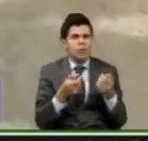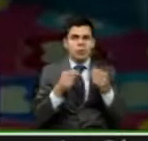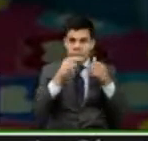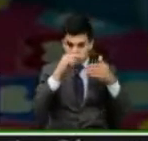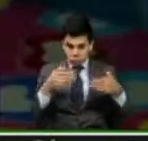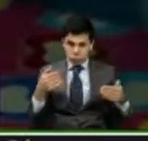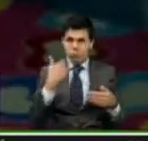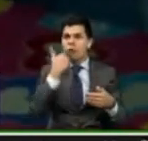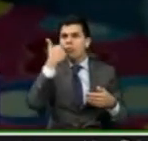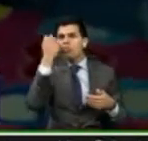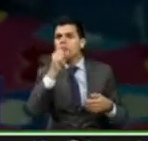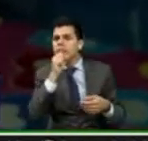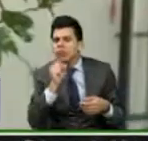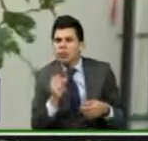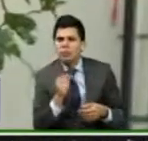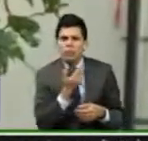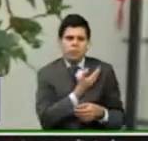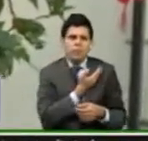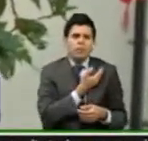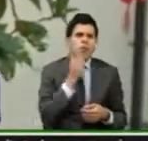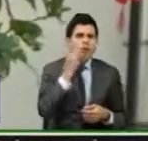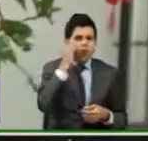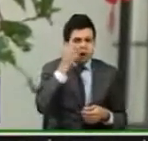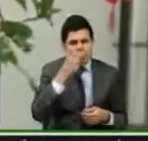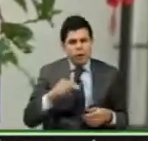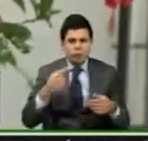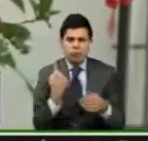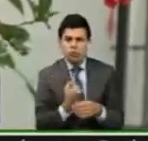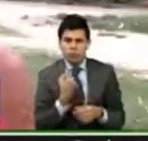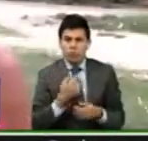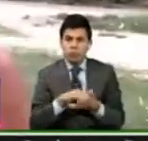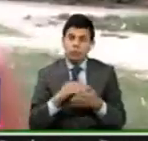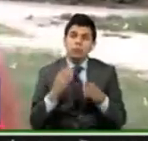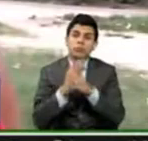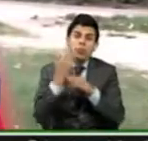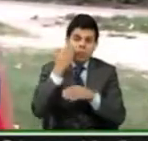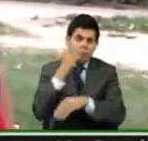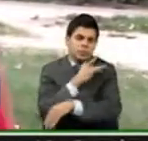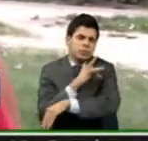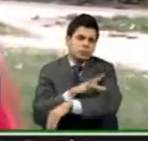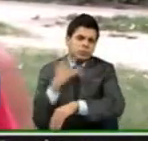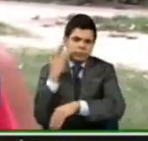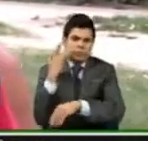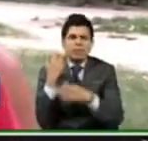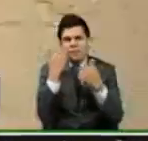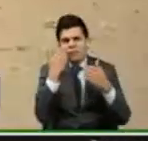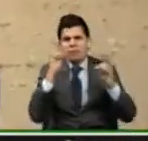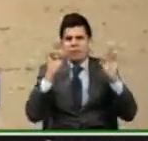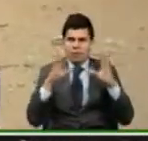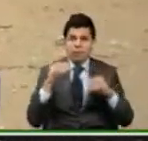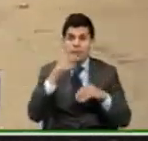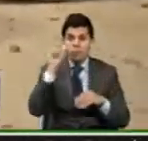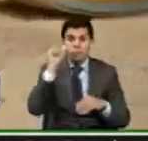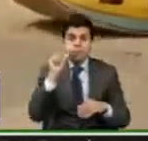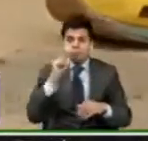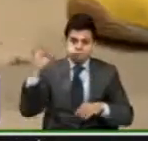infantil, adultos mayores y madres cabezas de hogar padecen los síntomas. Hay una señora que ella estaba embarazada y a cuestión de chikungunya perdió